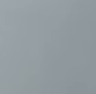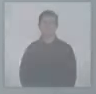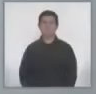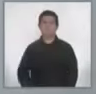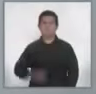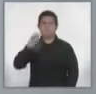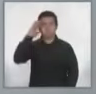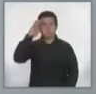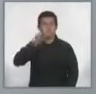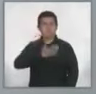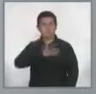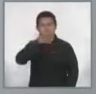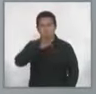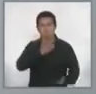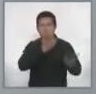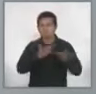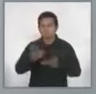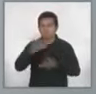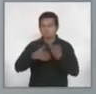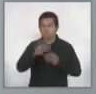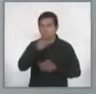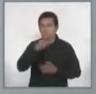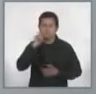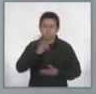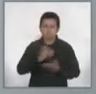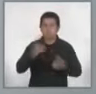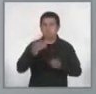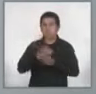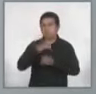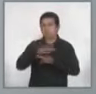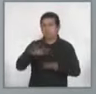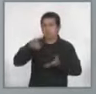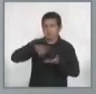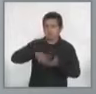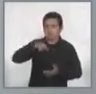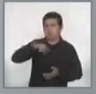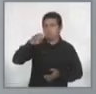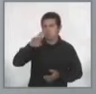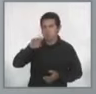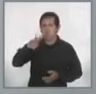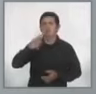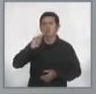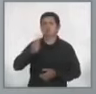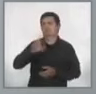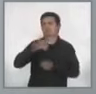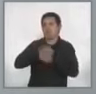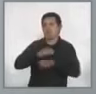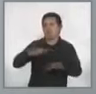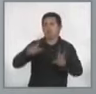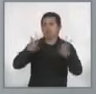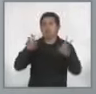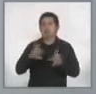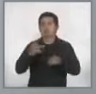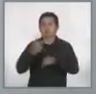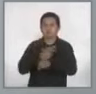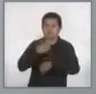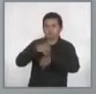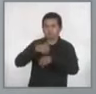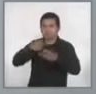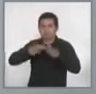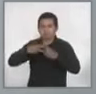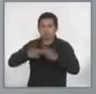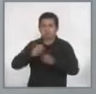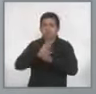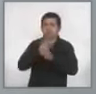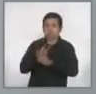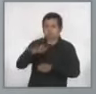Muy buenas noches, bienvenidos y bienvenidas a esta transmisión que realizamos desde la CorTV para mantenerlos informados con respecto a las cifras exactas de la